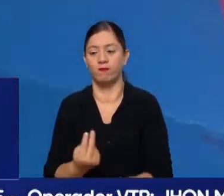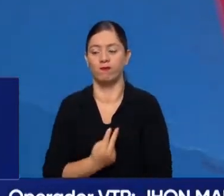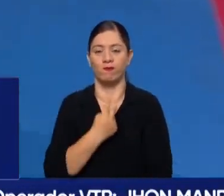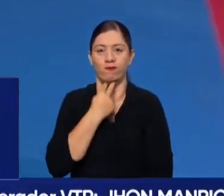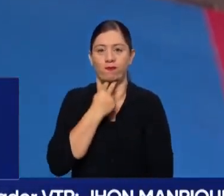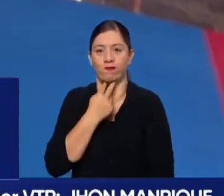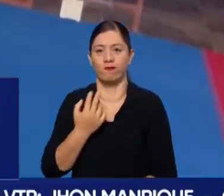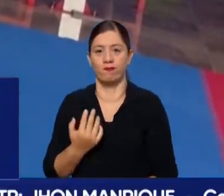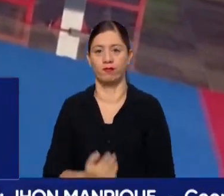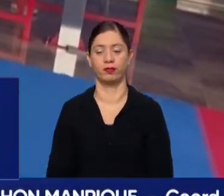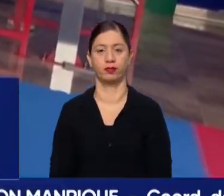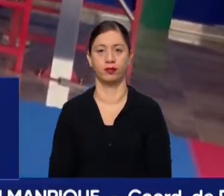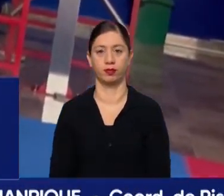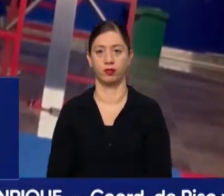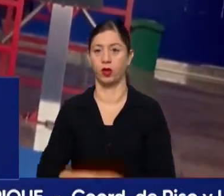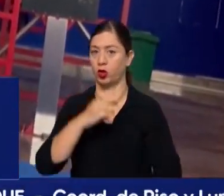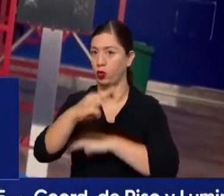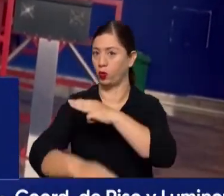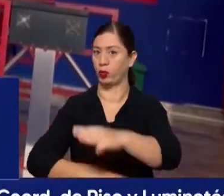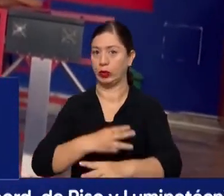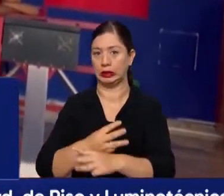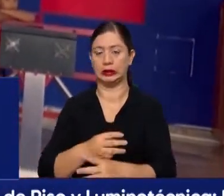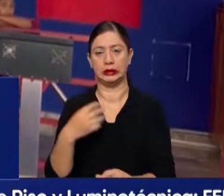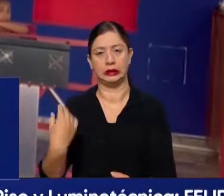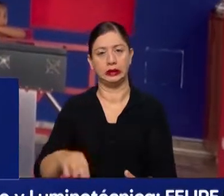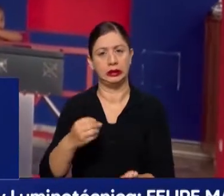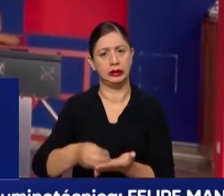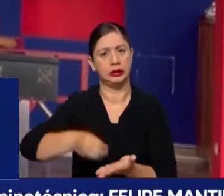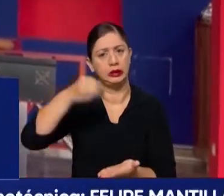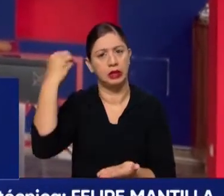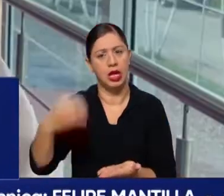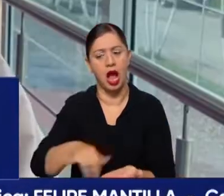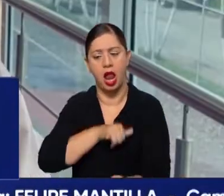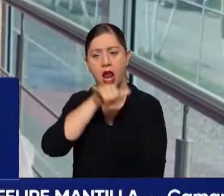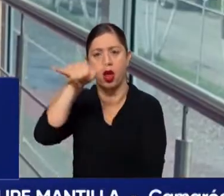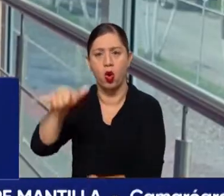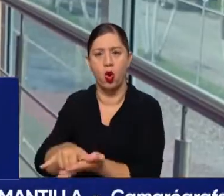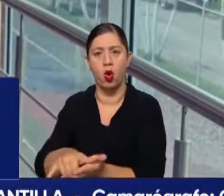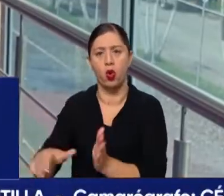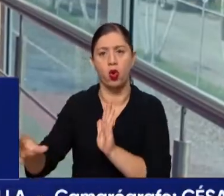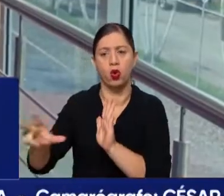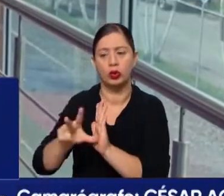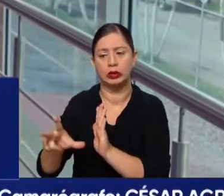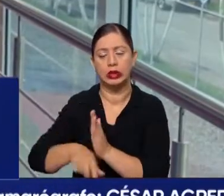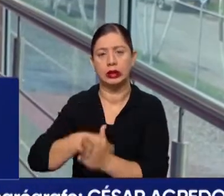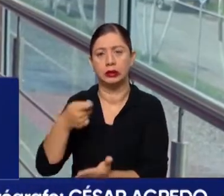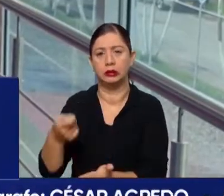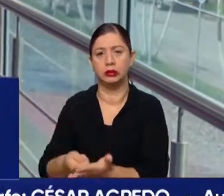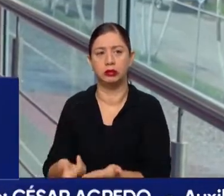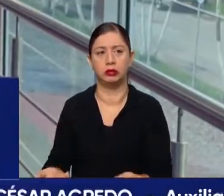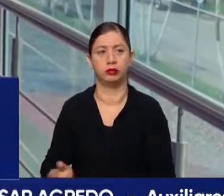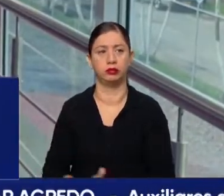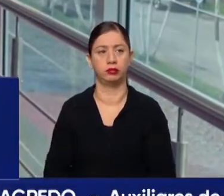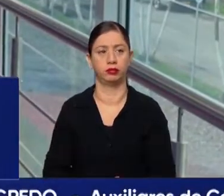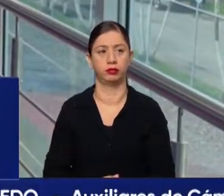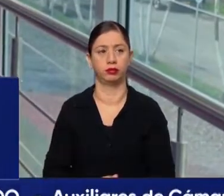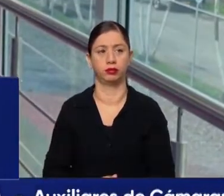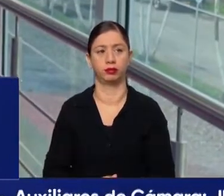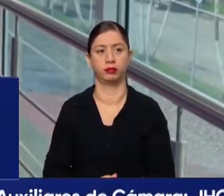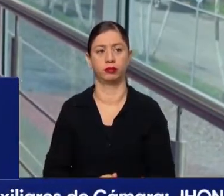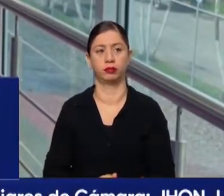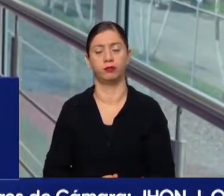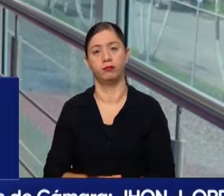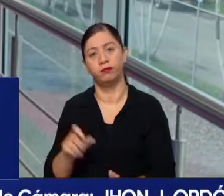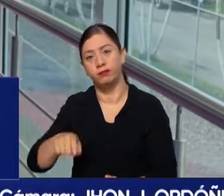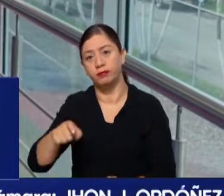no cuenta. El mundial es muy costoso, los pasajes, el hotel, la misma inscripción. Estoy buscando